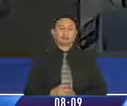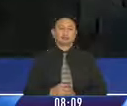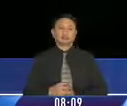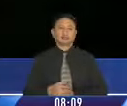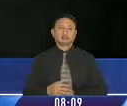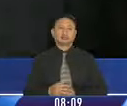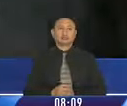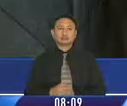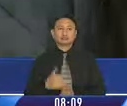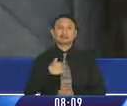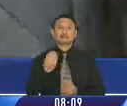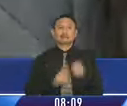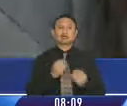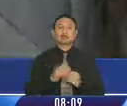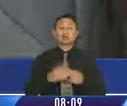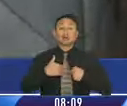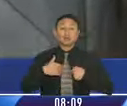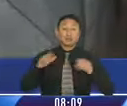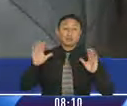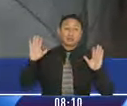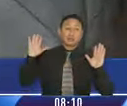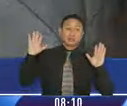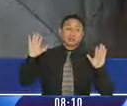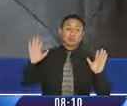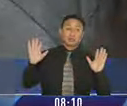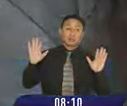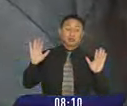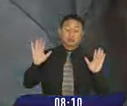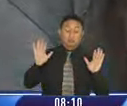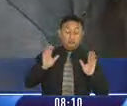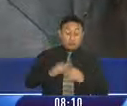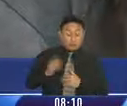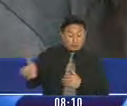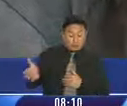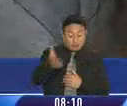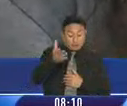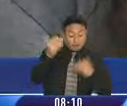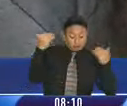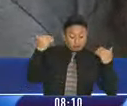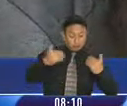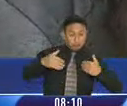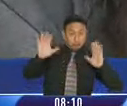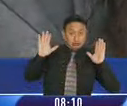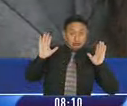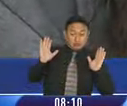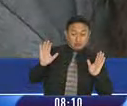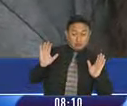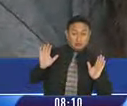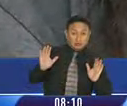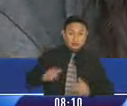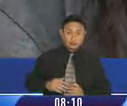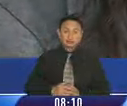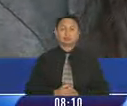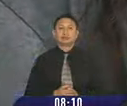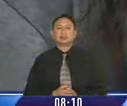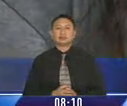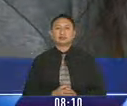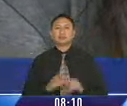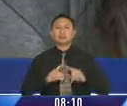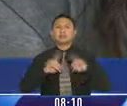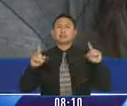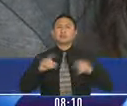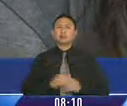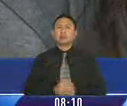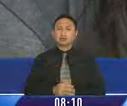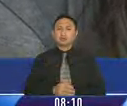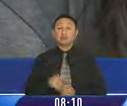Lo que hice fue levantar las manos para mi izquierda, para que ahí, si quieren la caja, que cojan y se lleven. Pero el